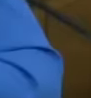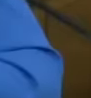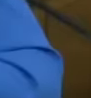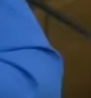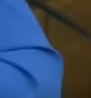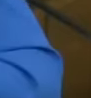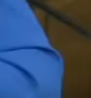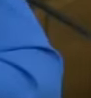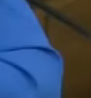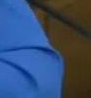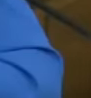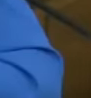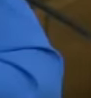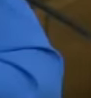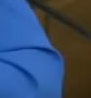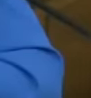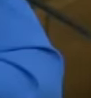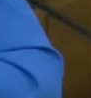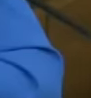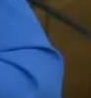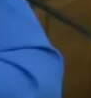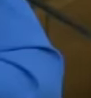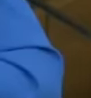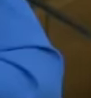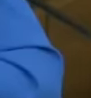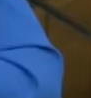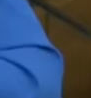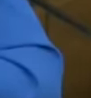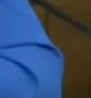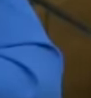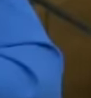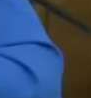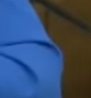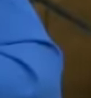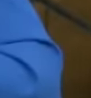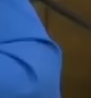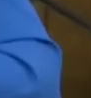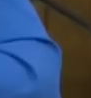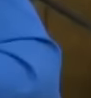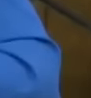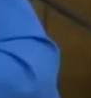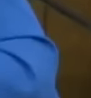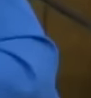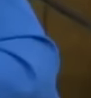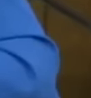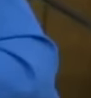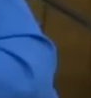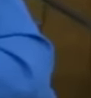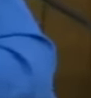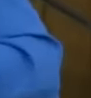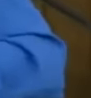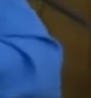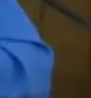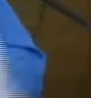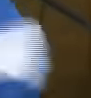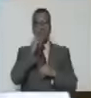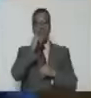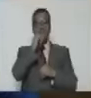artículo 187, numeral 14 de la Constitución de la República Bolivariana de Venezuela. Es todo, ciudadano